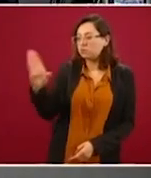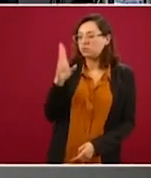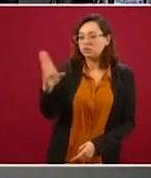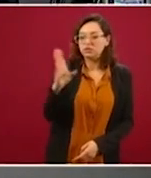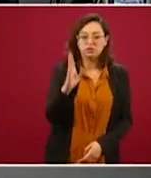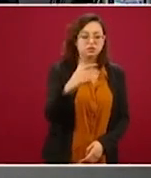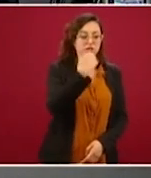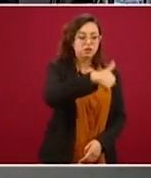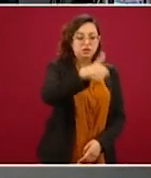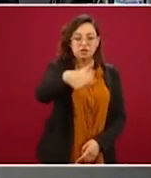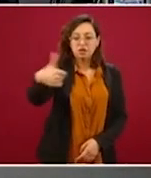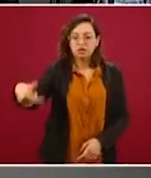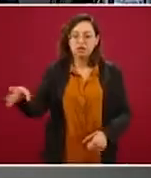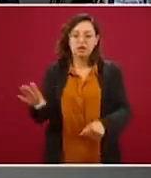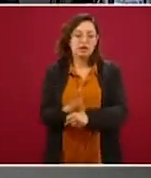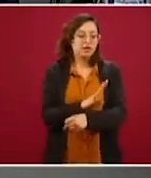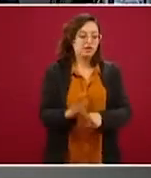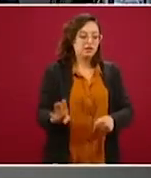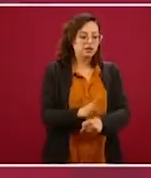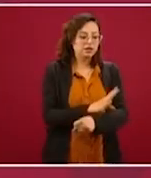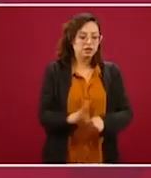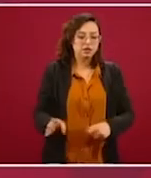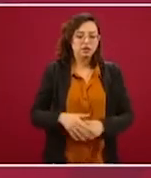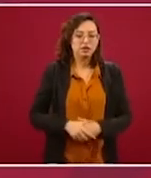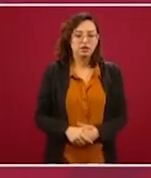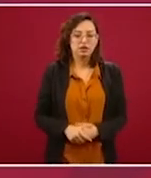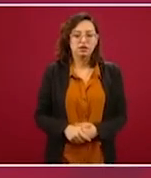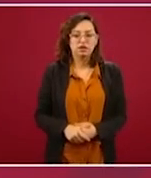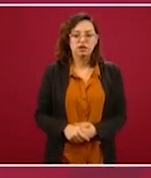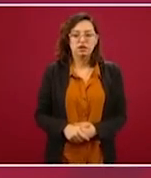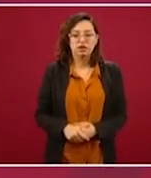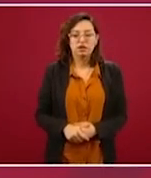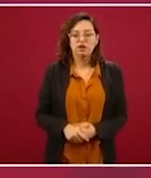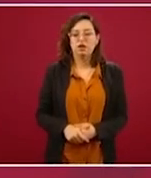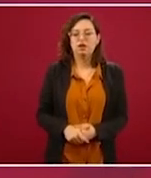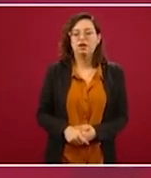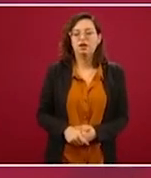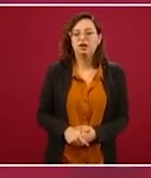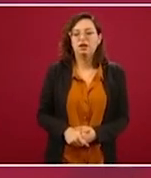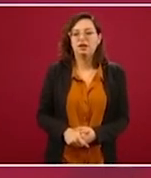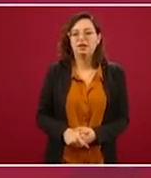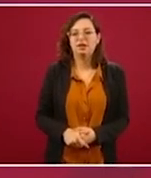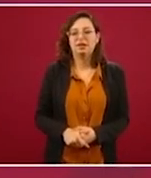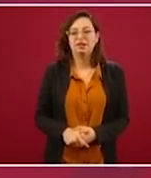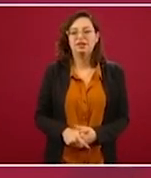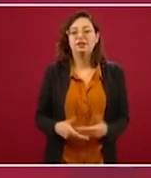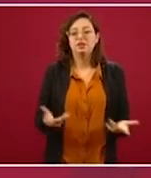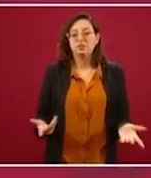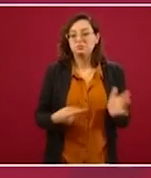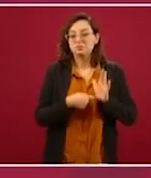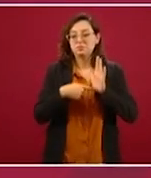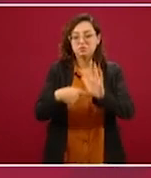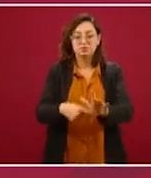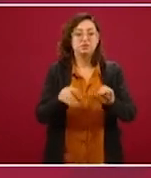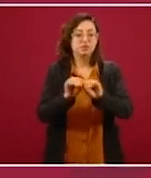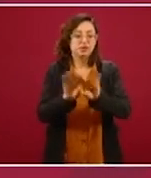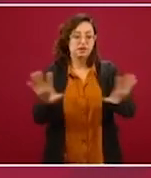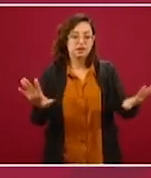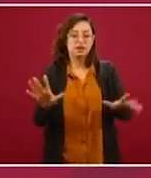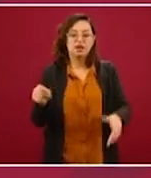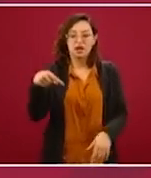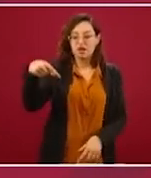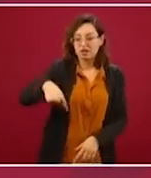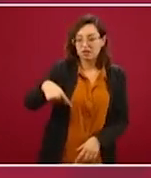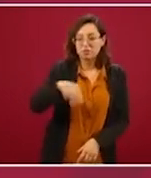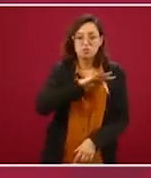Eso va a ayudar mucho, porque aquí se ve en este